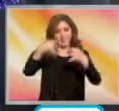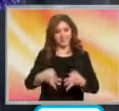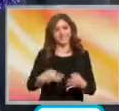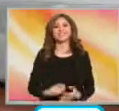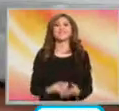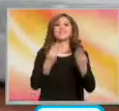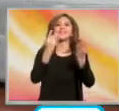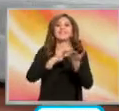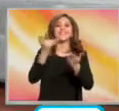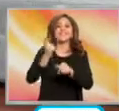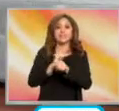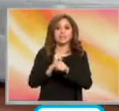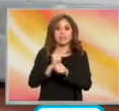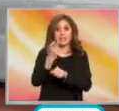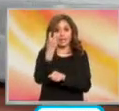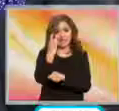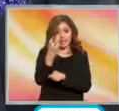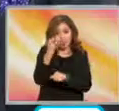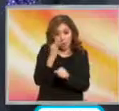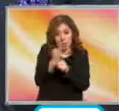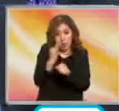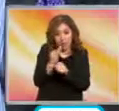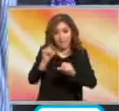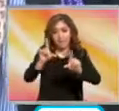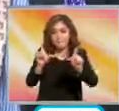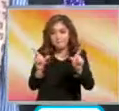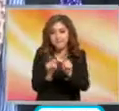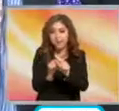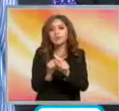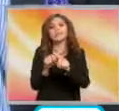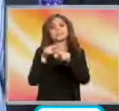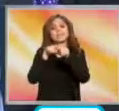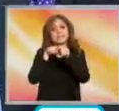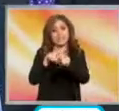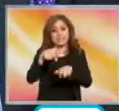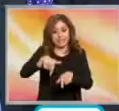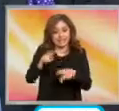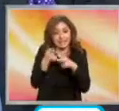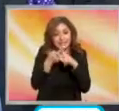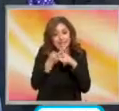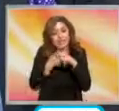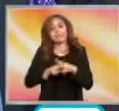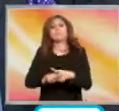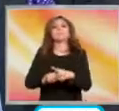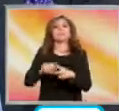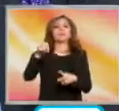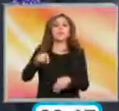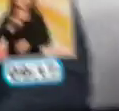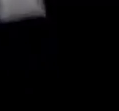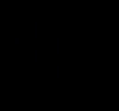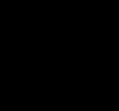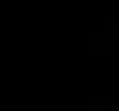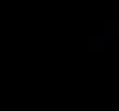muchas gracias, licenciado. Nosotros con esto hagamos una pequeña pausa, pero no se vayan, esto apenas está comenzando y es miércoles. Regresamos ahora.